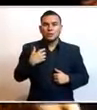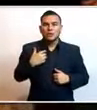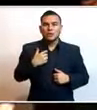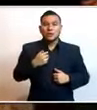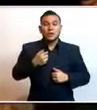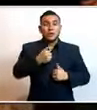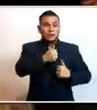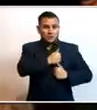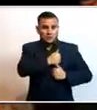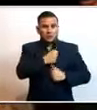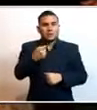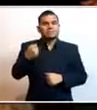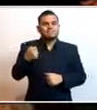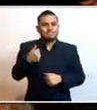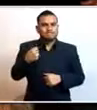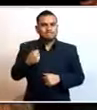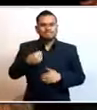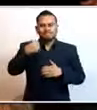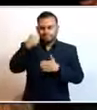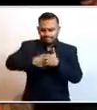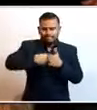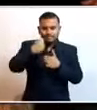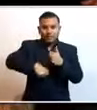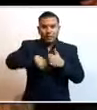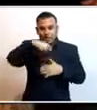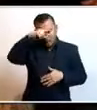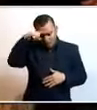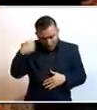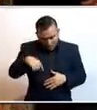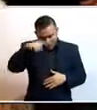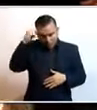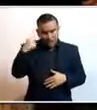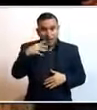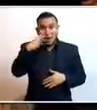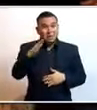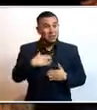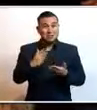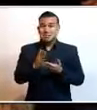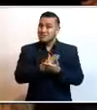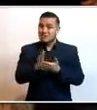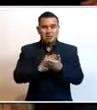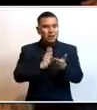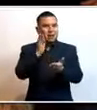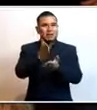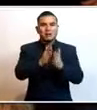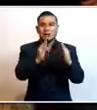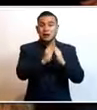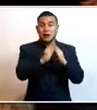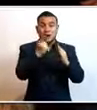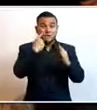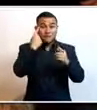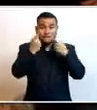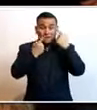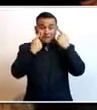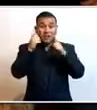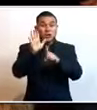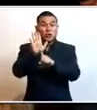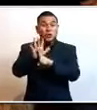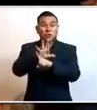los agentes de la policía están trabajando sin licencia. Muchos no han visto a sus familias en meses.